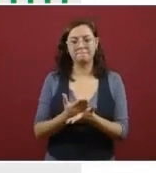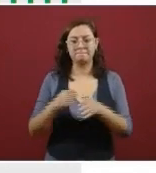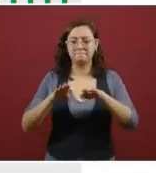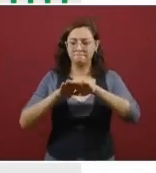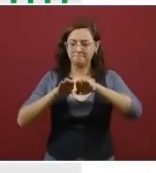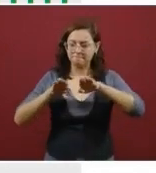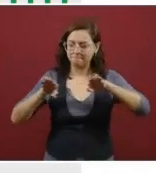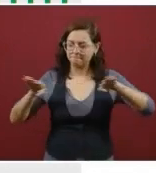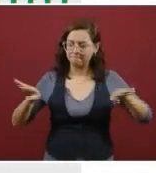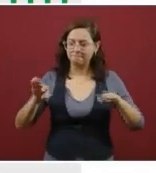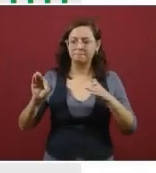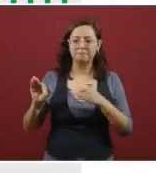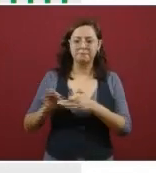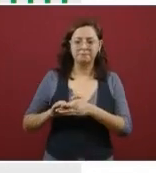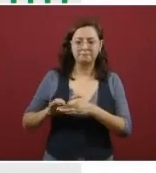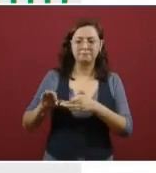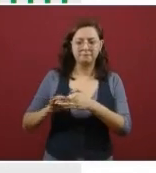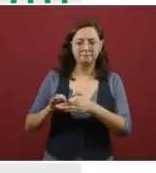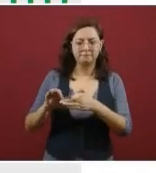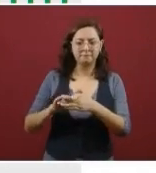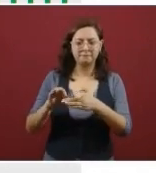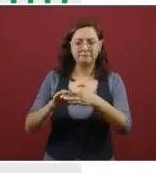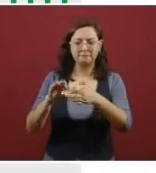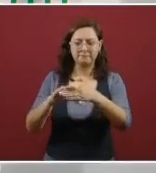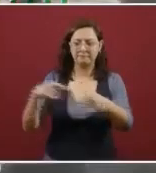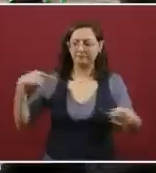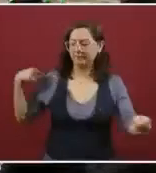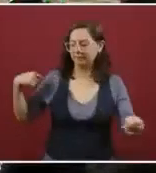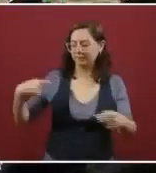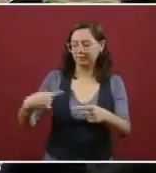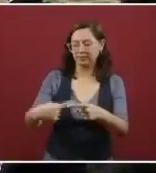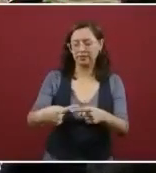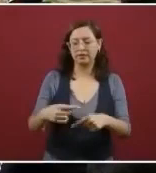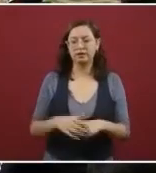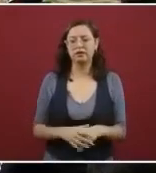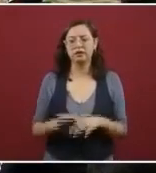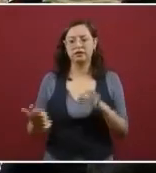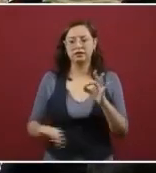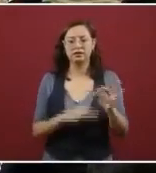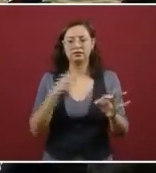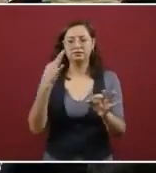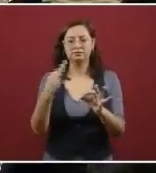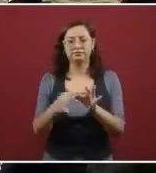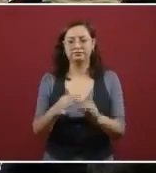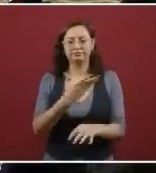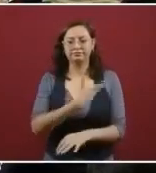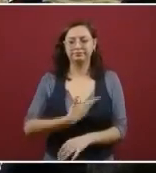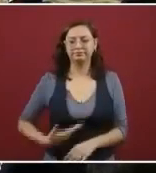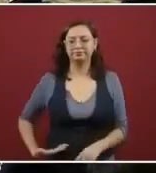manteniendo la producción en estas últimas semanas. Pues es cuanto, señor presidente.